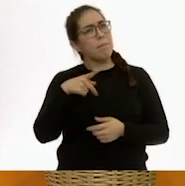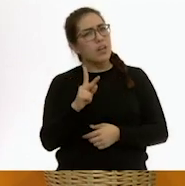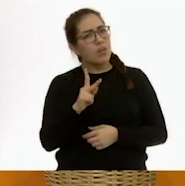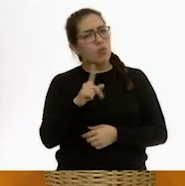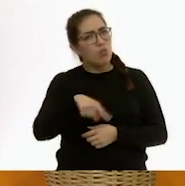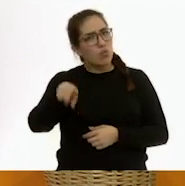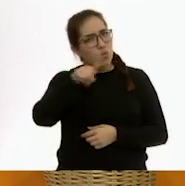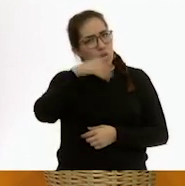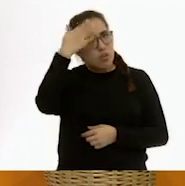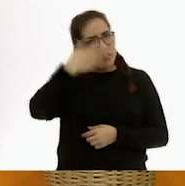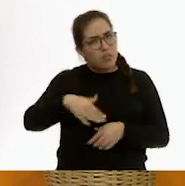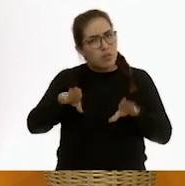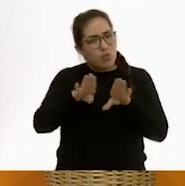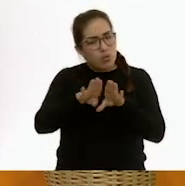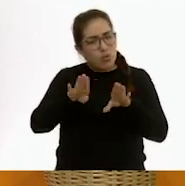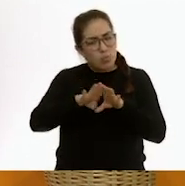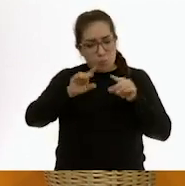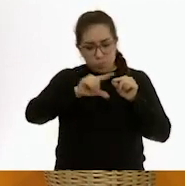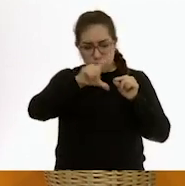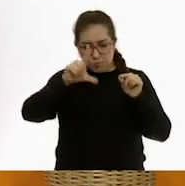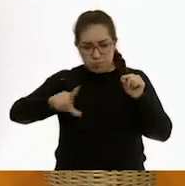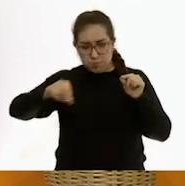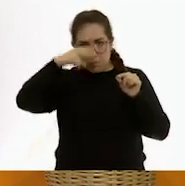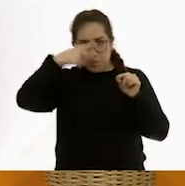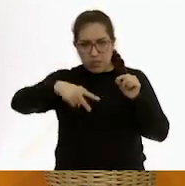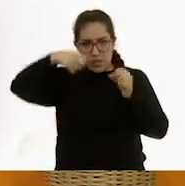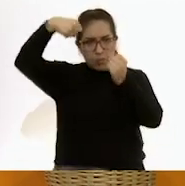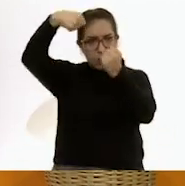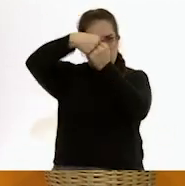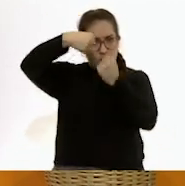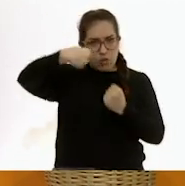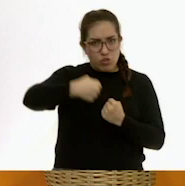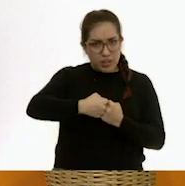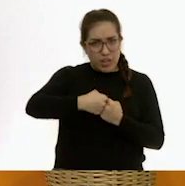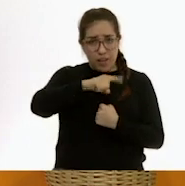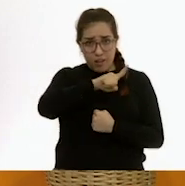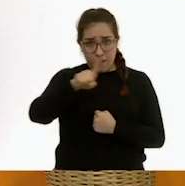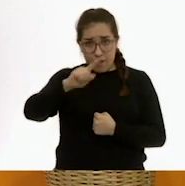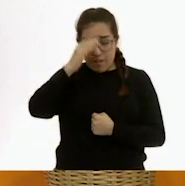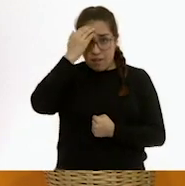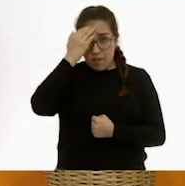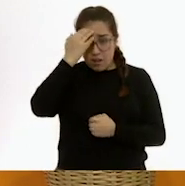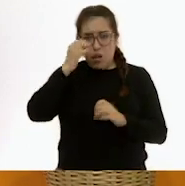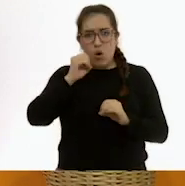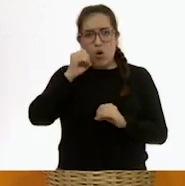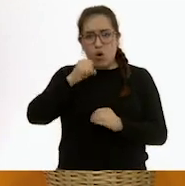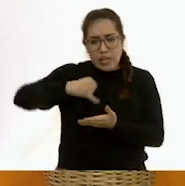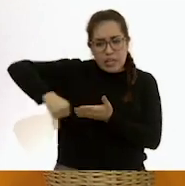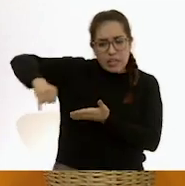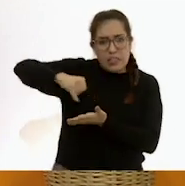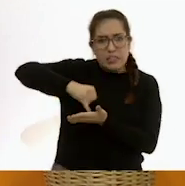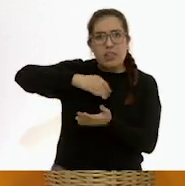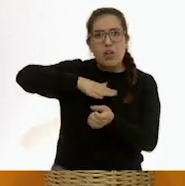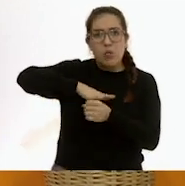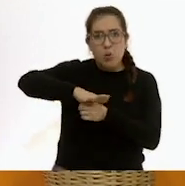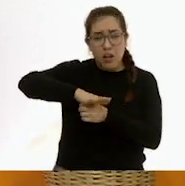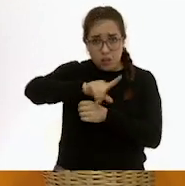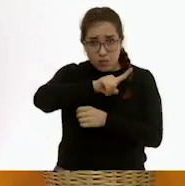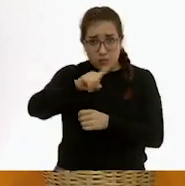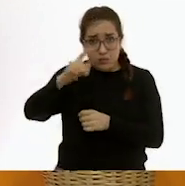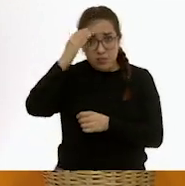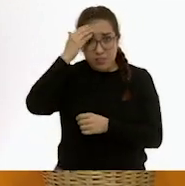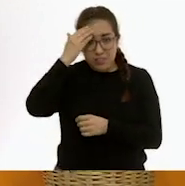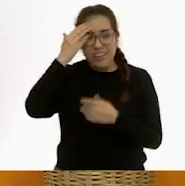con los que colinda el territorio nacional? ¿O cuáles son nuestras principales islas y penínsulas?